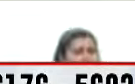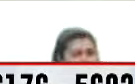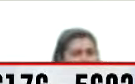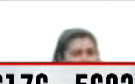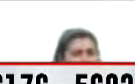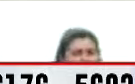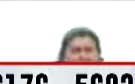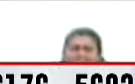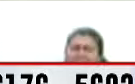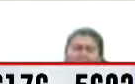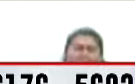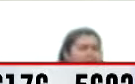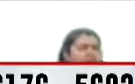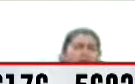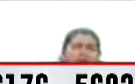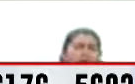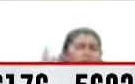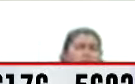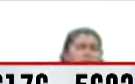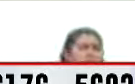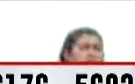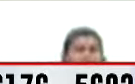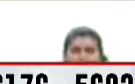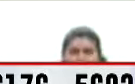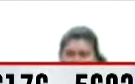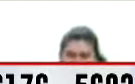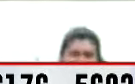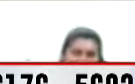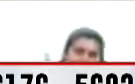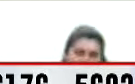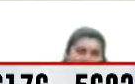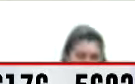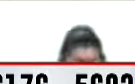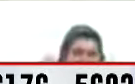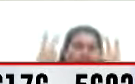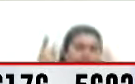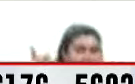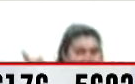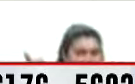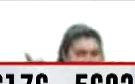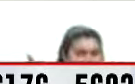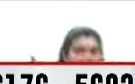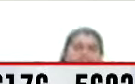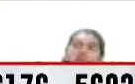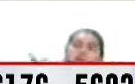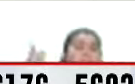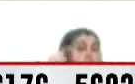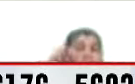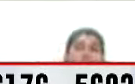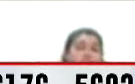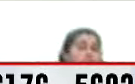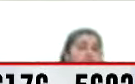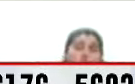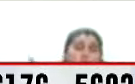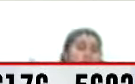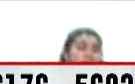presidente, a él que le gusta, para mí son un principio de revelación. Son un principio de revelación de lo que piensa el gobierno con respecto al